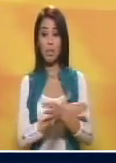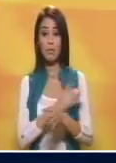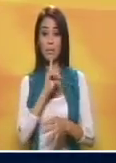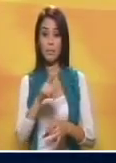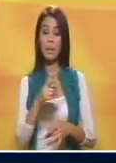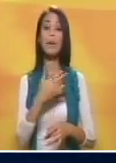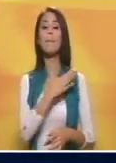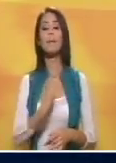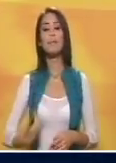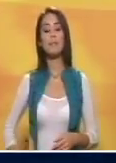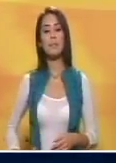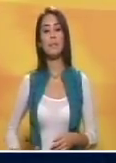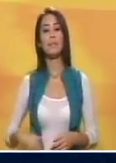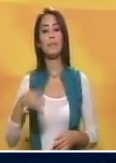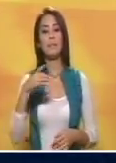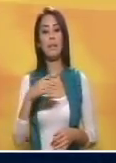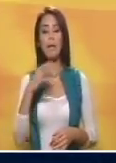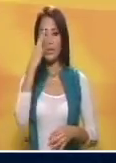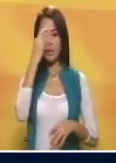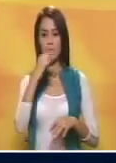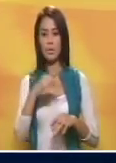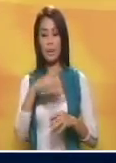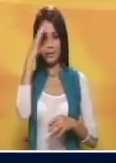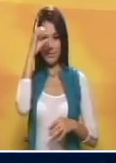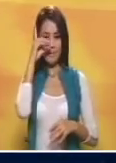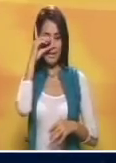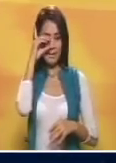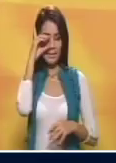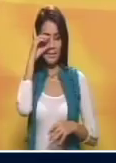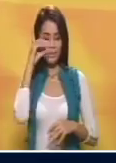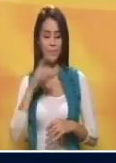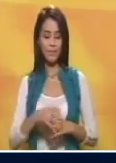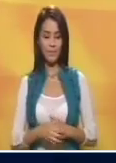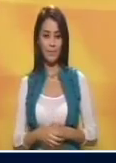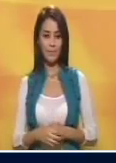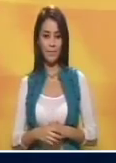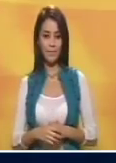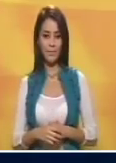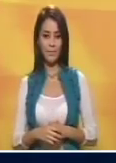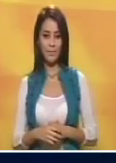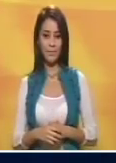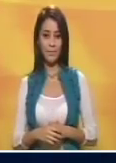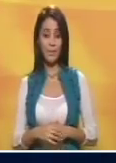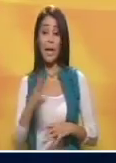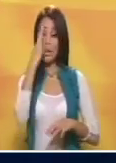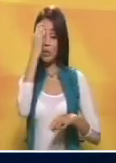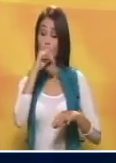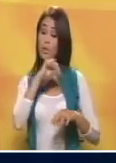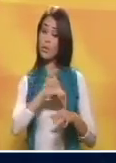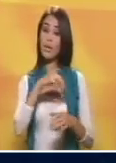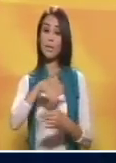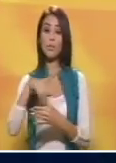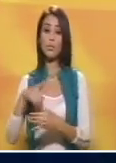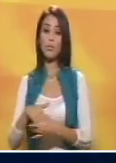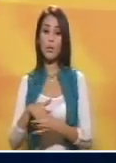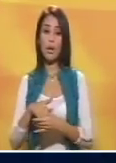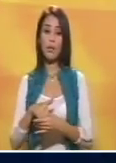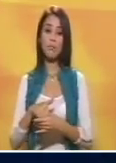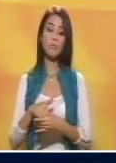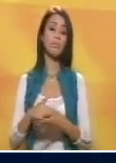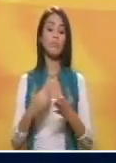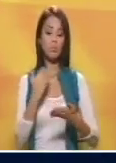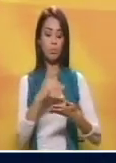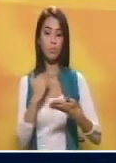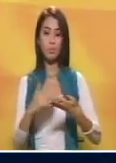a la presidenta del Consejo Nacional Electoral, de la Asamblea Nacional Constituyente, el Consejo Nacional Electoral tiene el